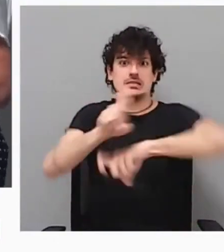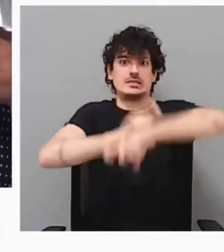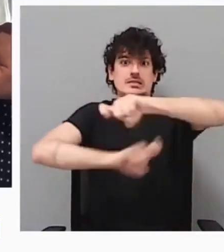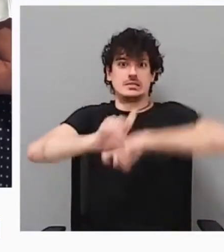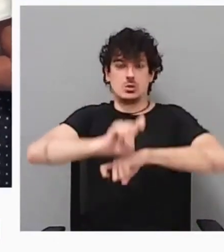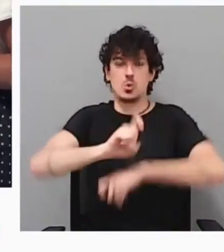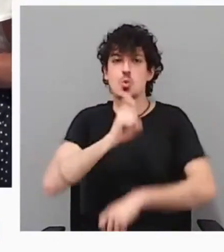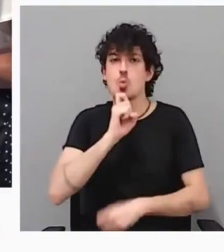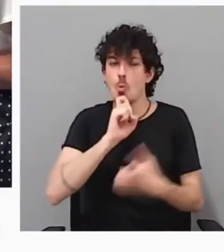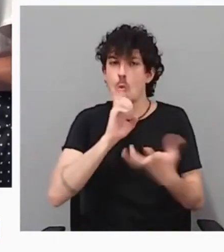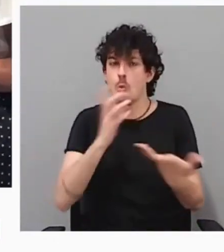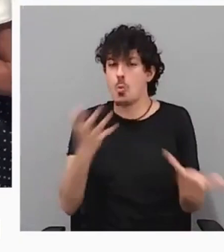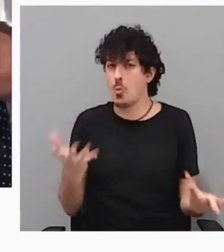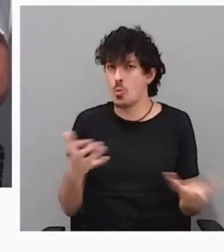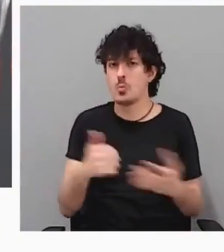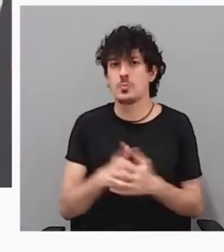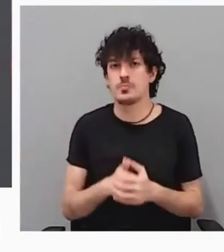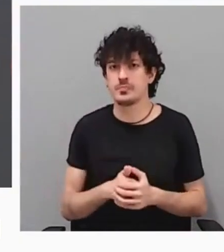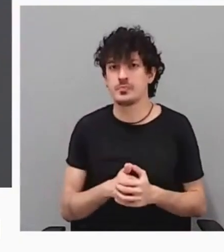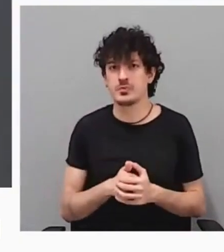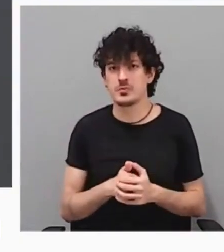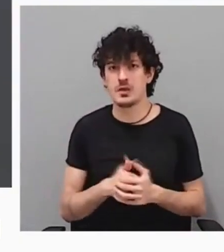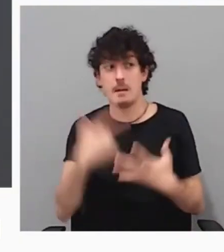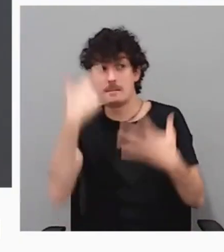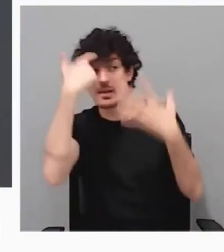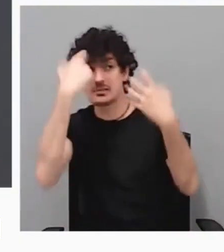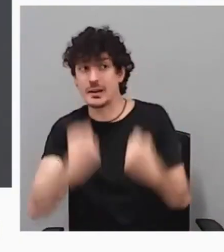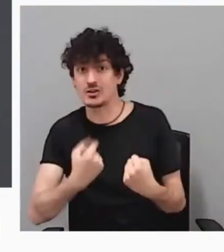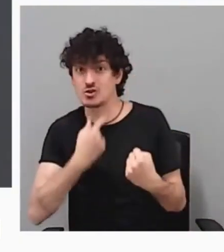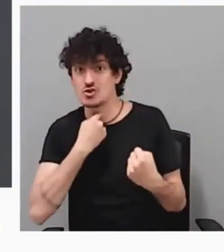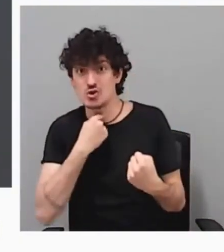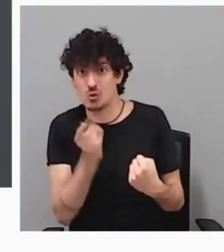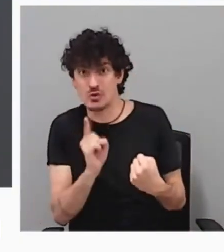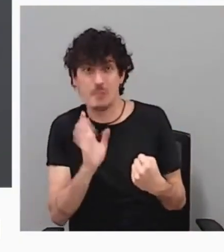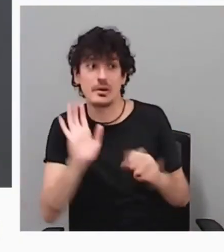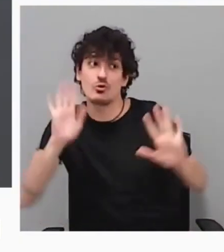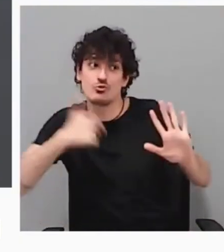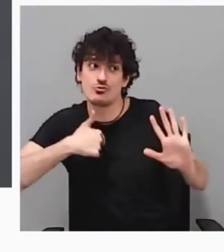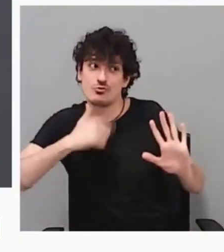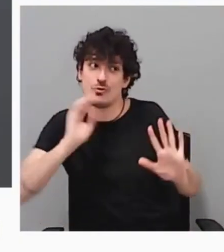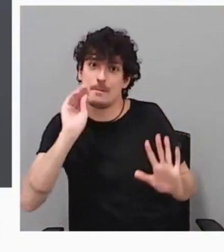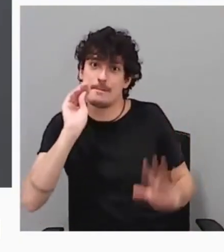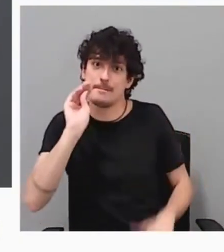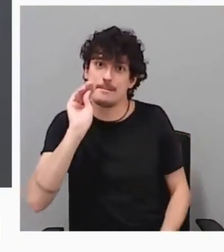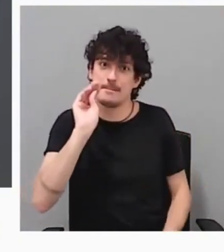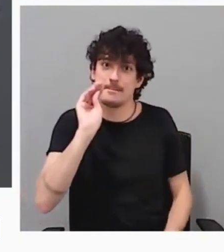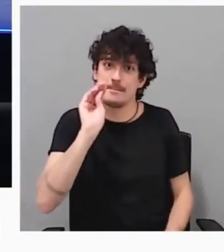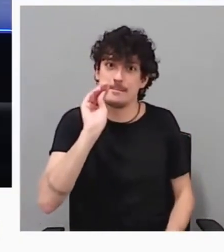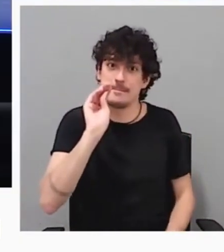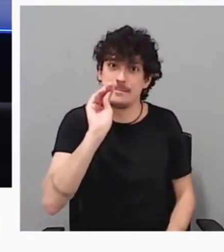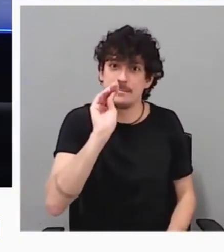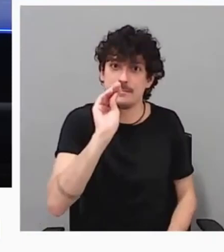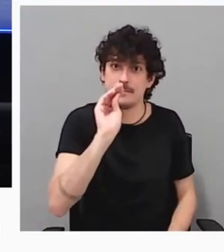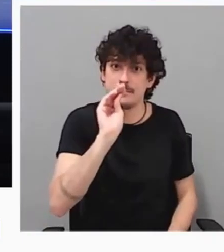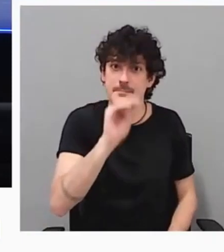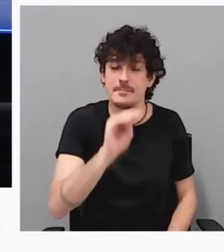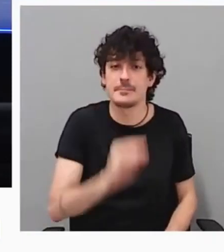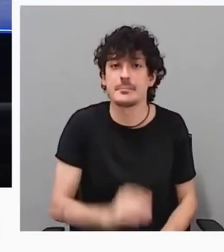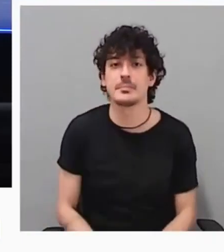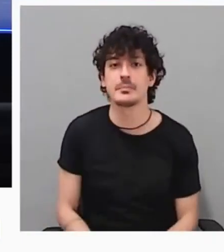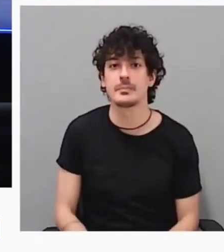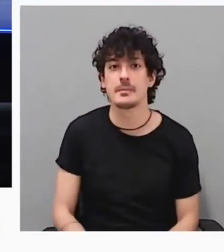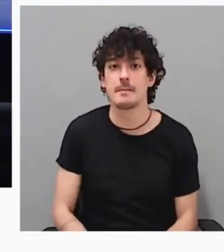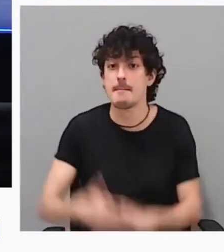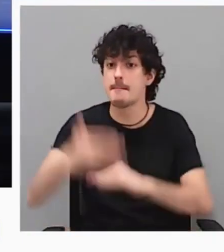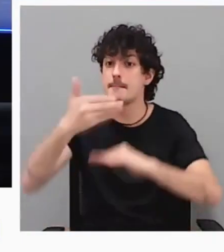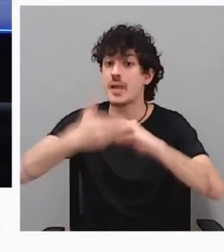los físicos, a los expertos no les gusta, pero yo lo tengo que hacer. No, yo te hablo de plazos. ¿Me hablas de plazos? Yo ¿Sí? te puedo hablar ¿Me de das plazos un titular y te sobre